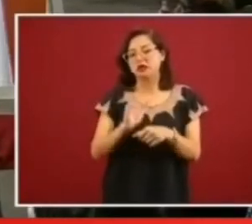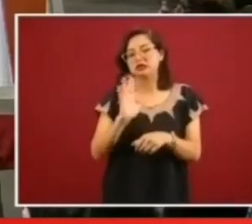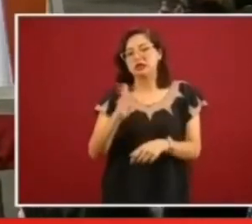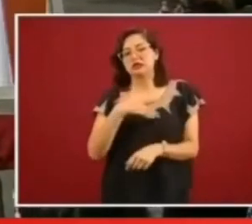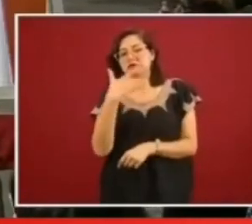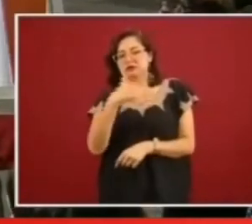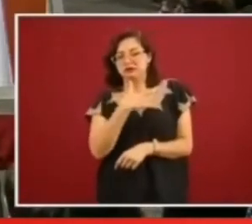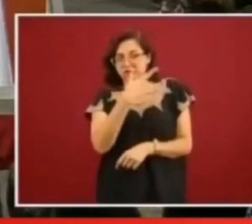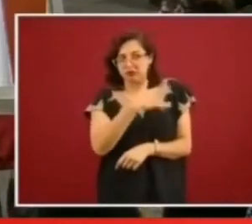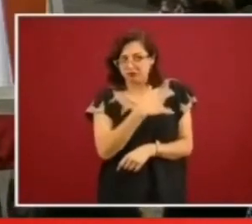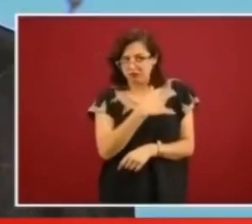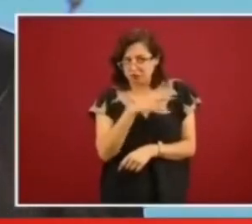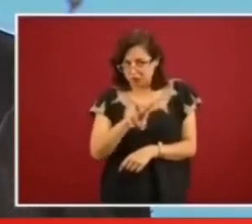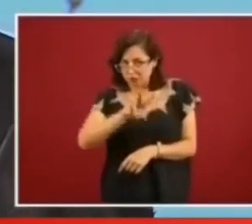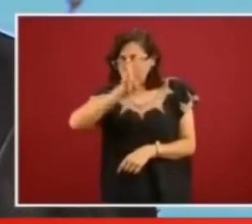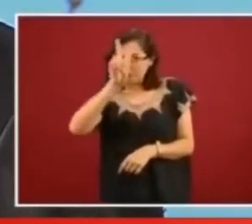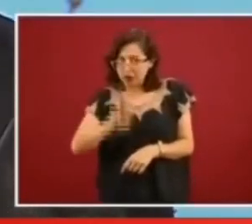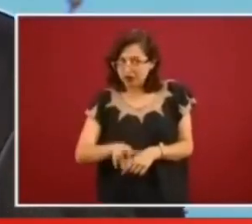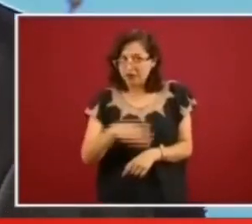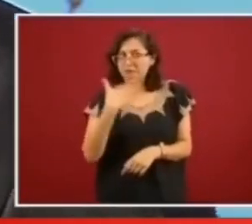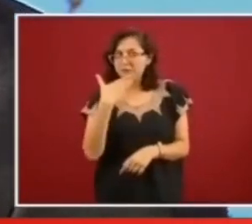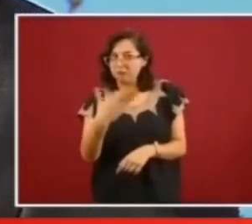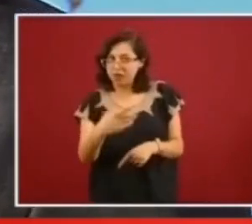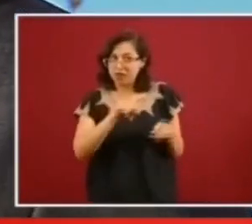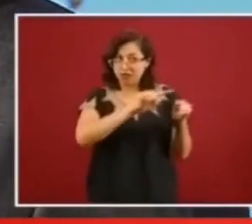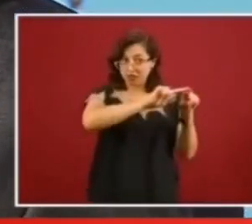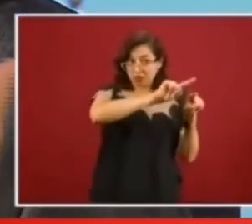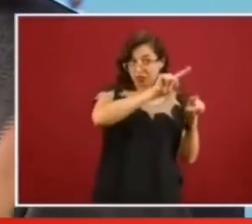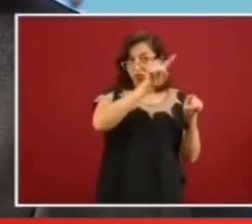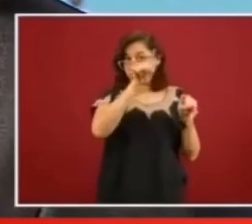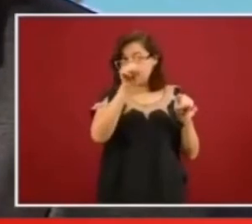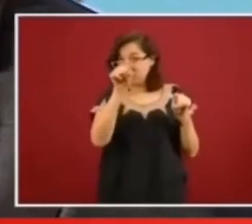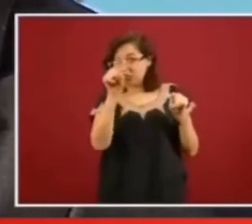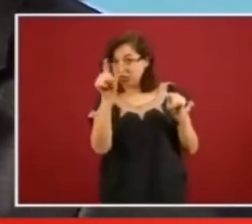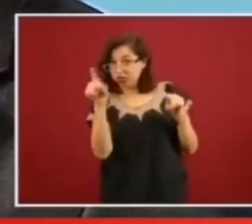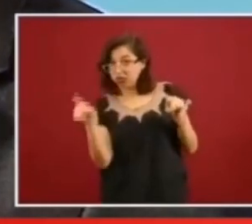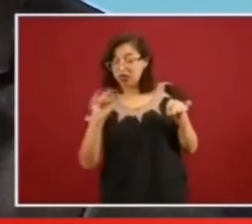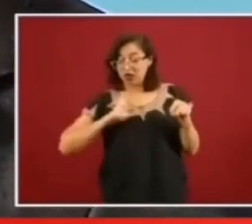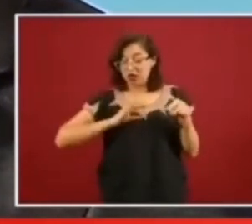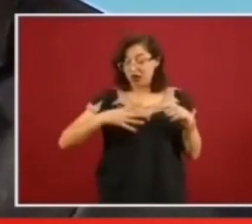permitan reconocer si vamos bien en ese sentido y se ha reducido la